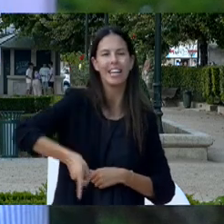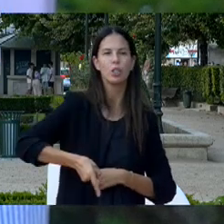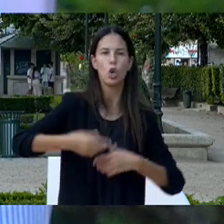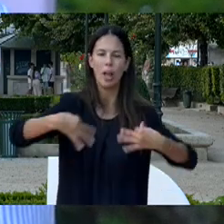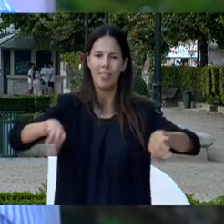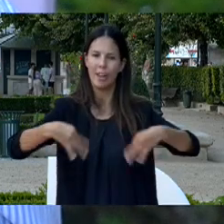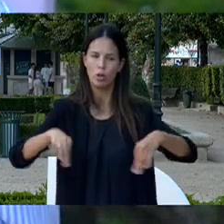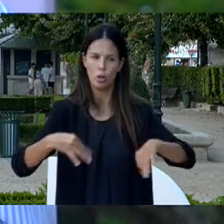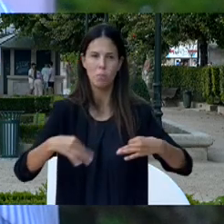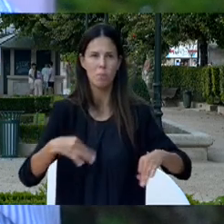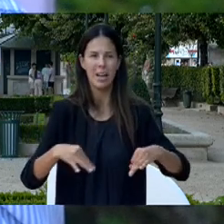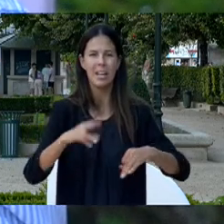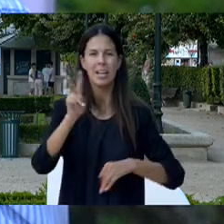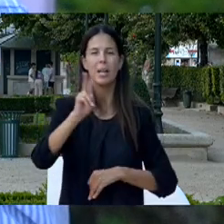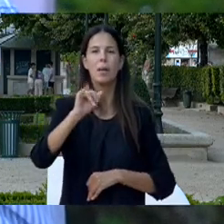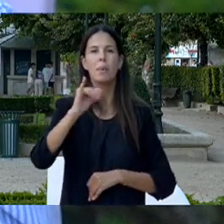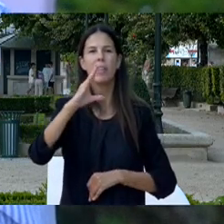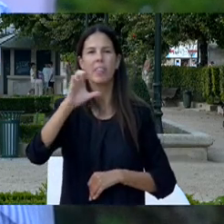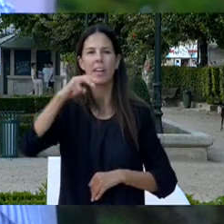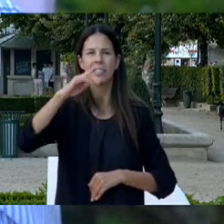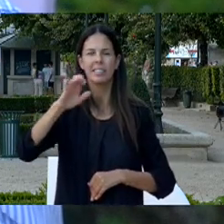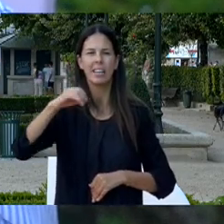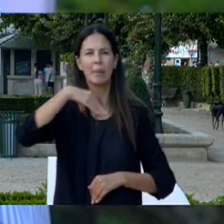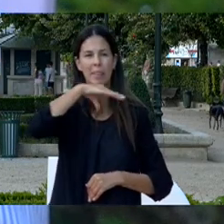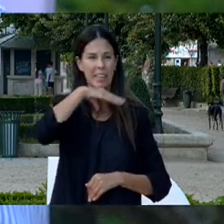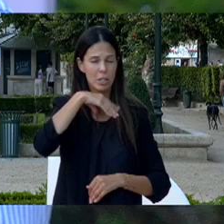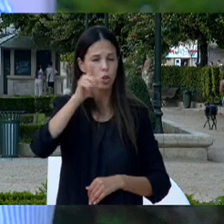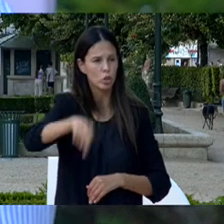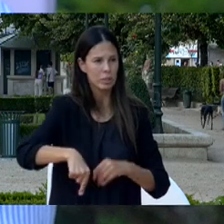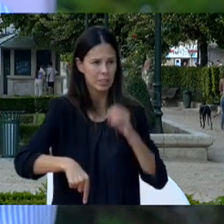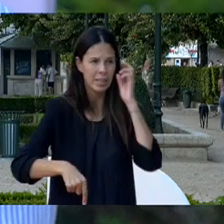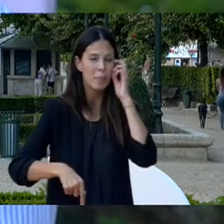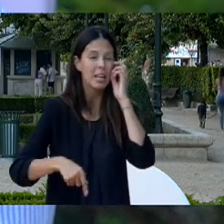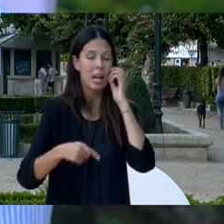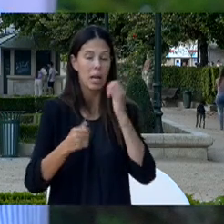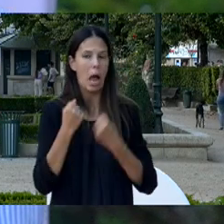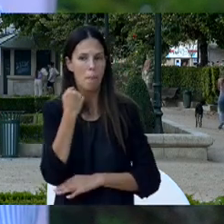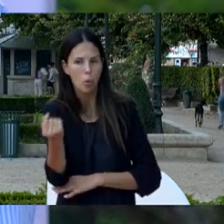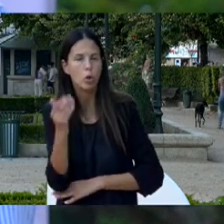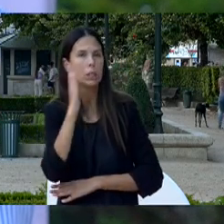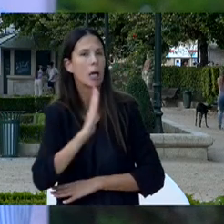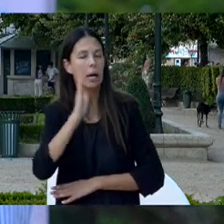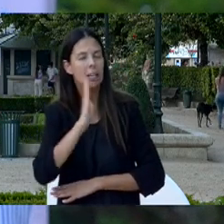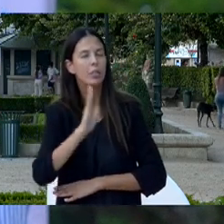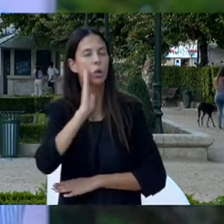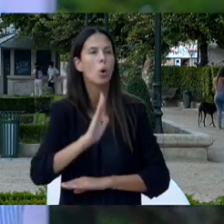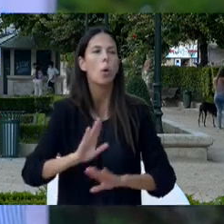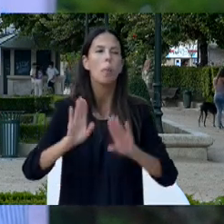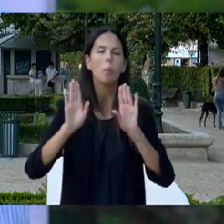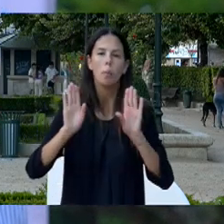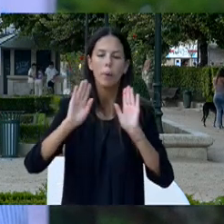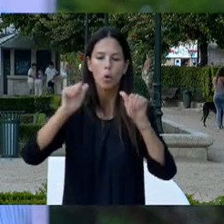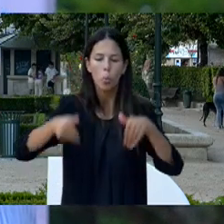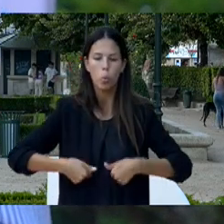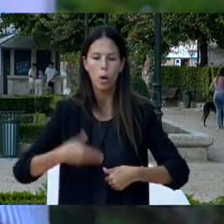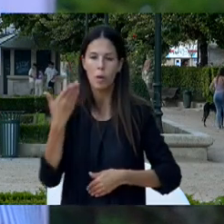da Normal, e Vicente Risco tamén a acolle con gran cariño e tal. O que volve a unha